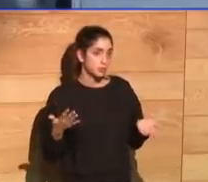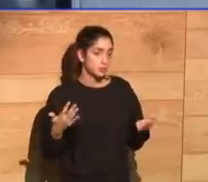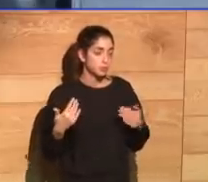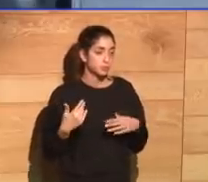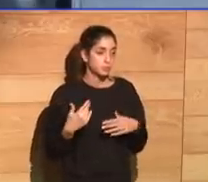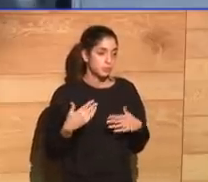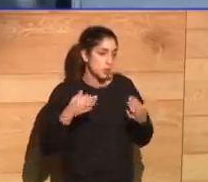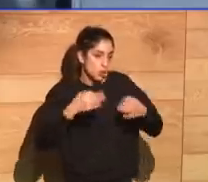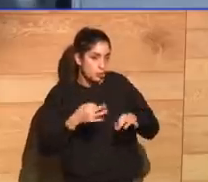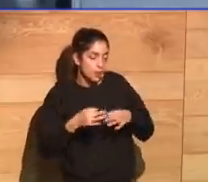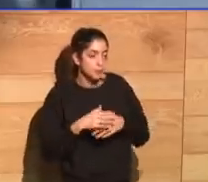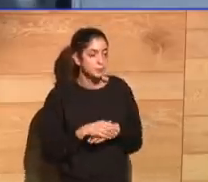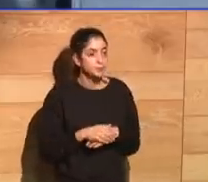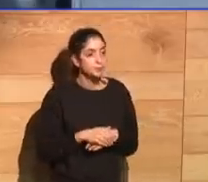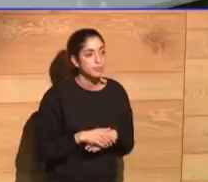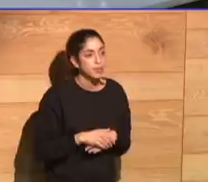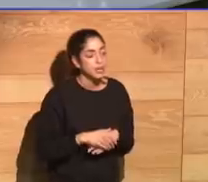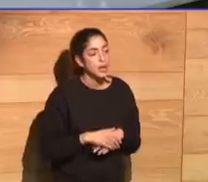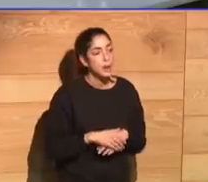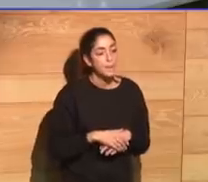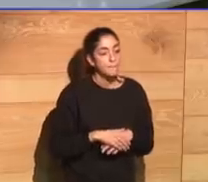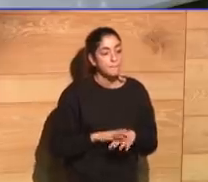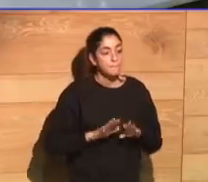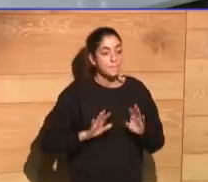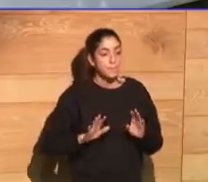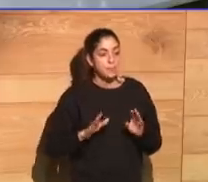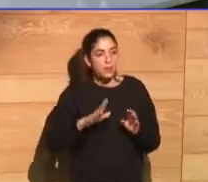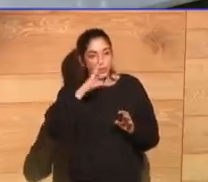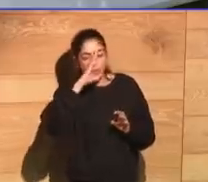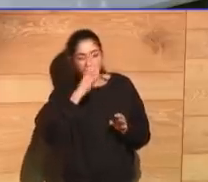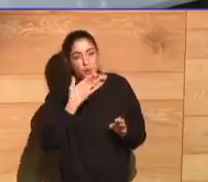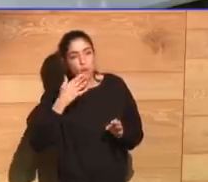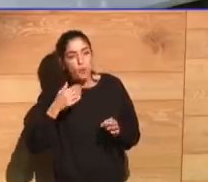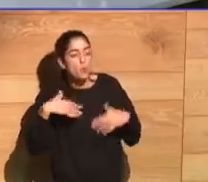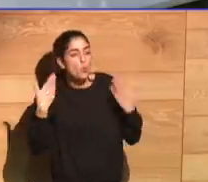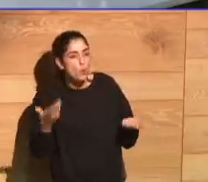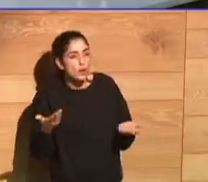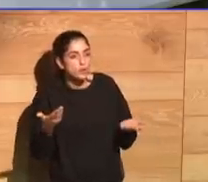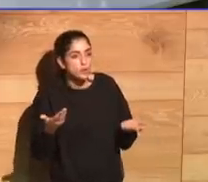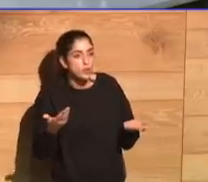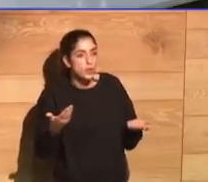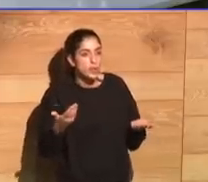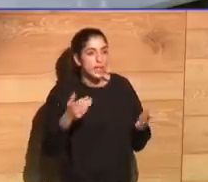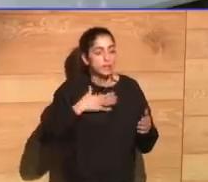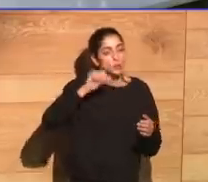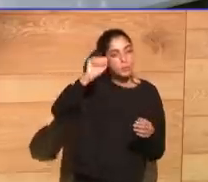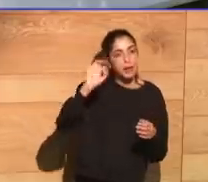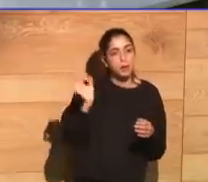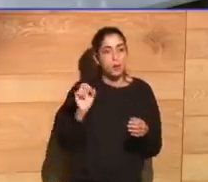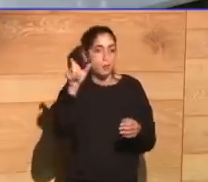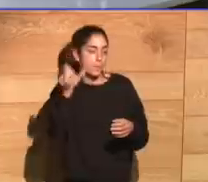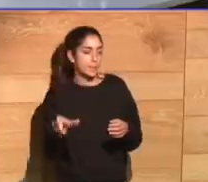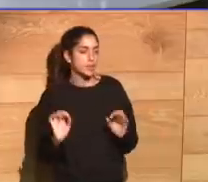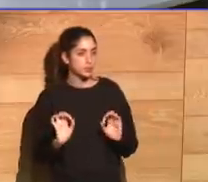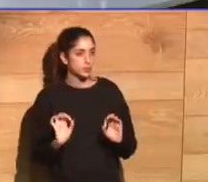vestido de disfrazado iba yo en el programa anterior. Pero escúchame, ¿cuándo está disfrazado? ¿Cuando va de Superman o cuando va de Clark Kent? Ah, amigo,